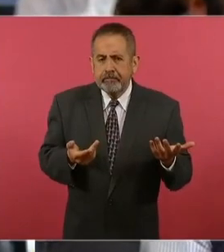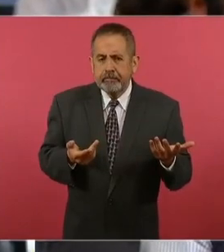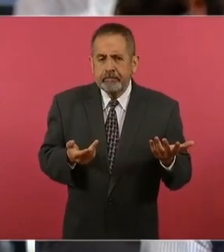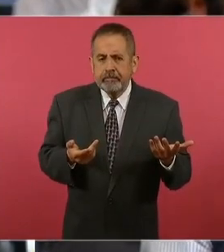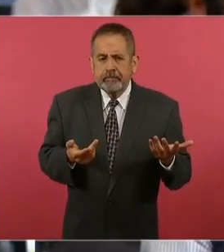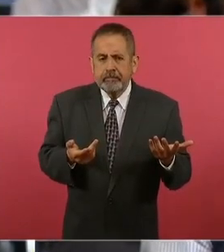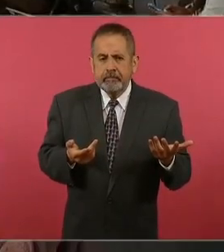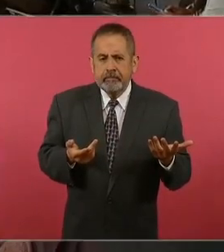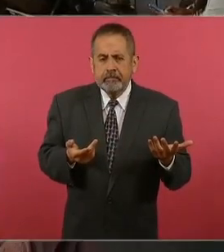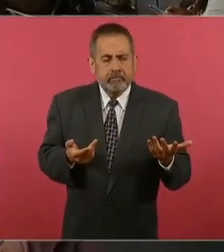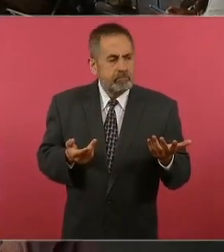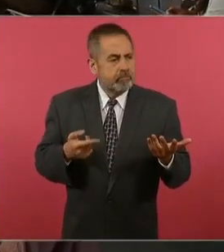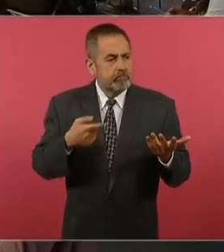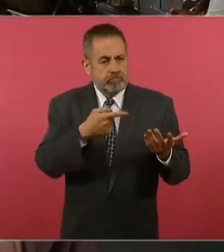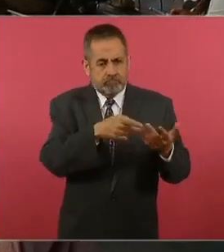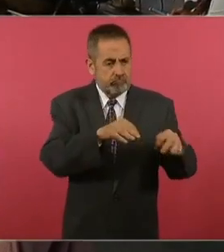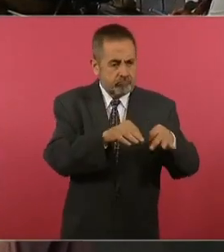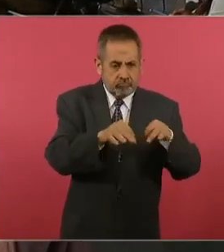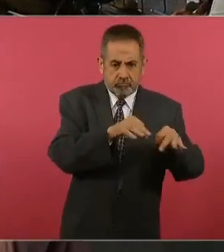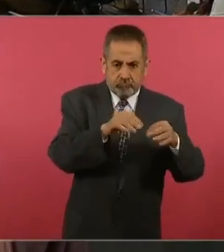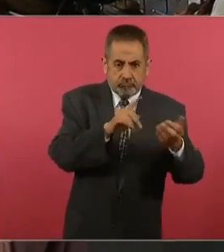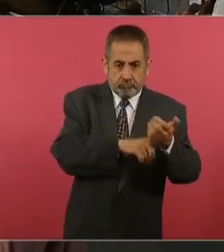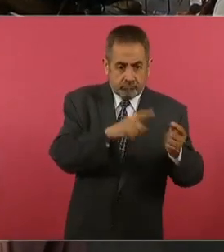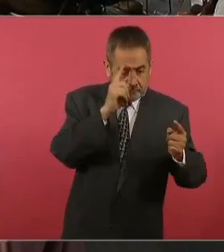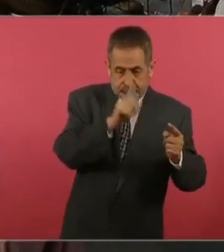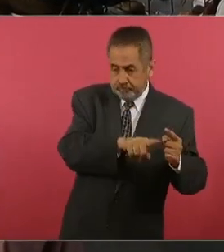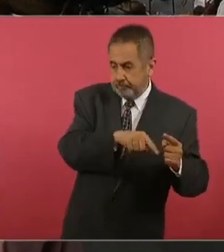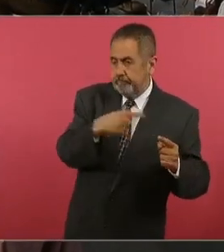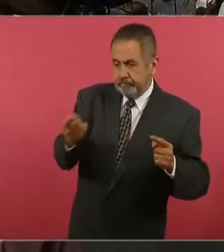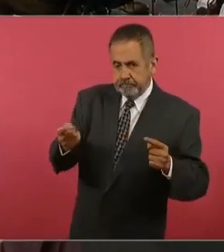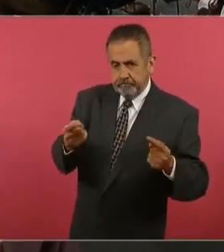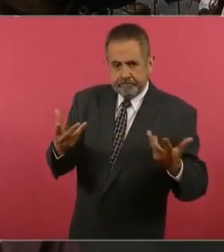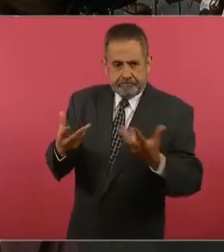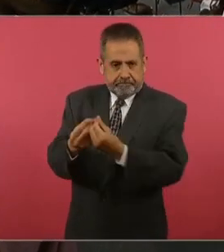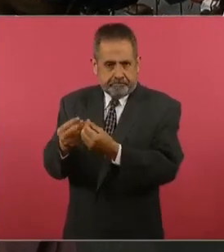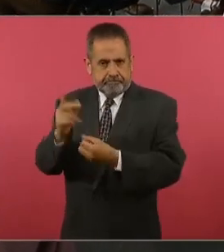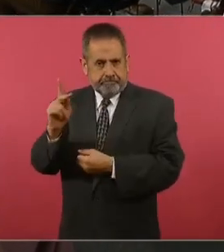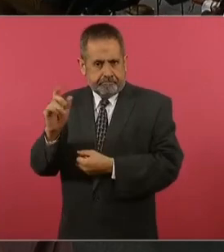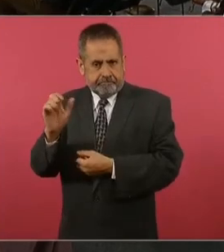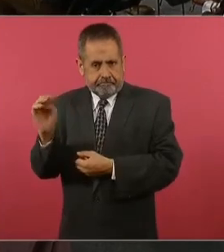aparte de realizar un trabajo hacia Petróleos Mexicanos,